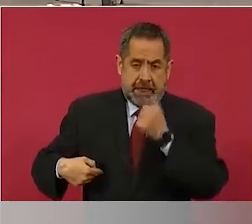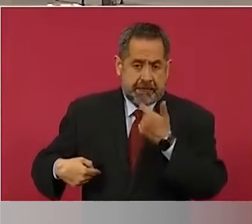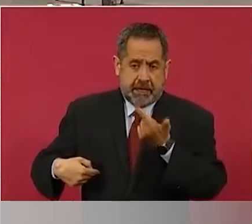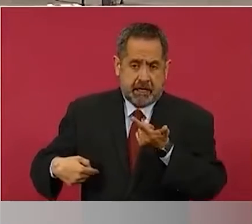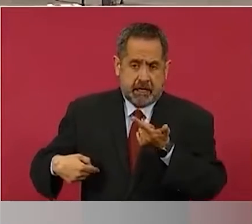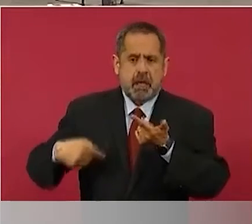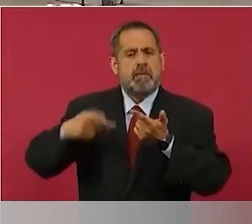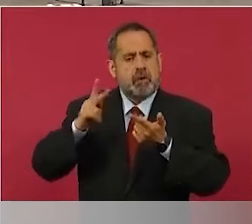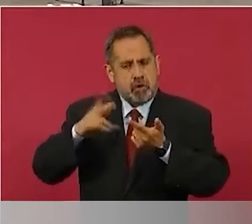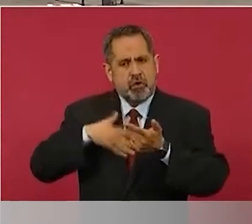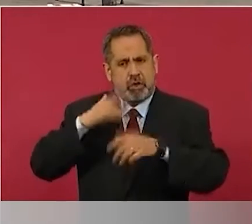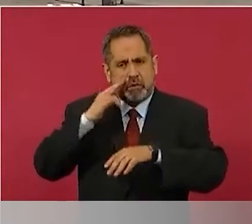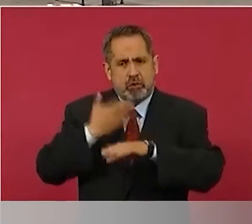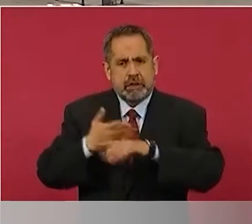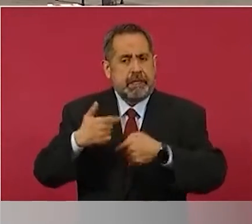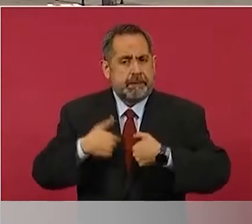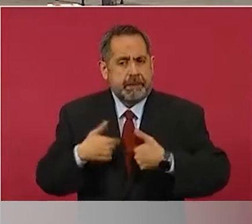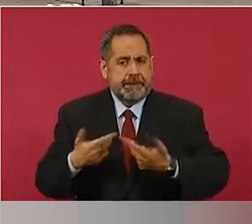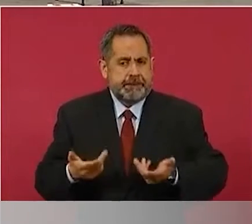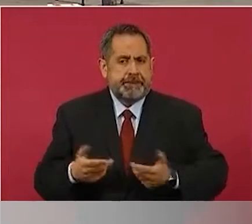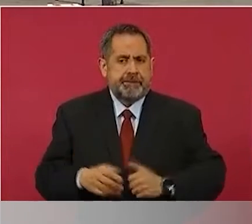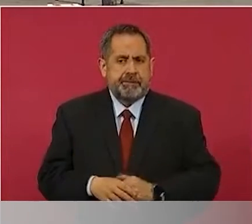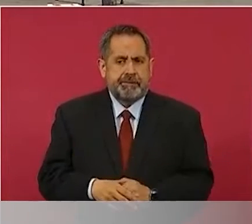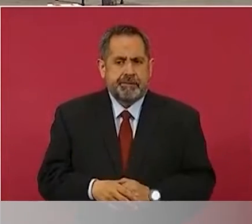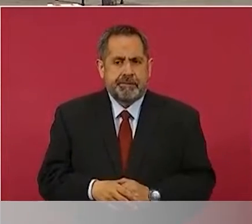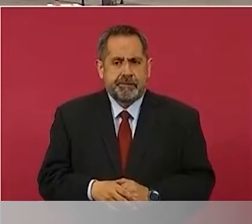pero soy responsable.